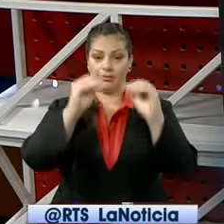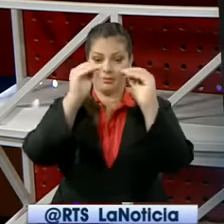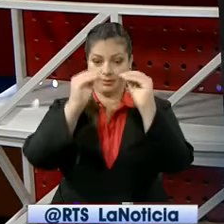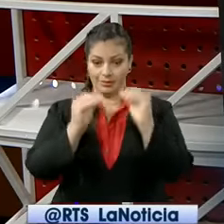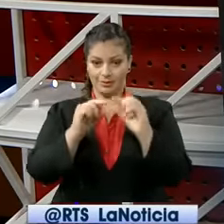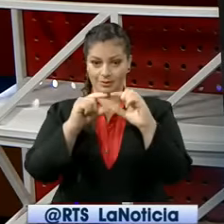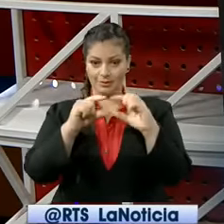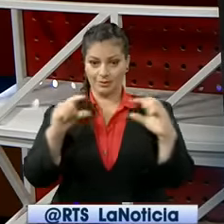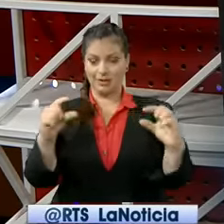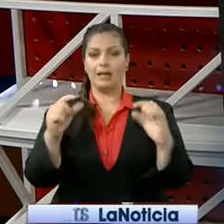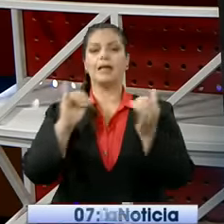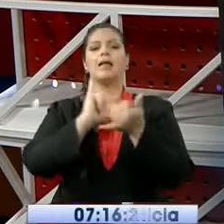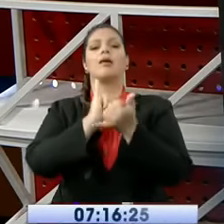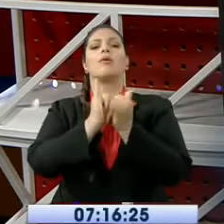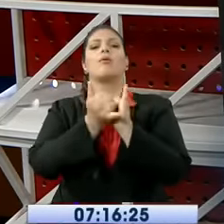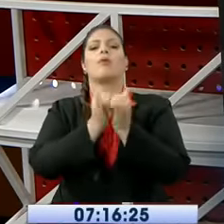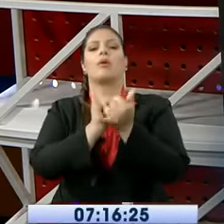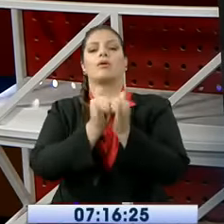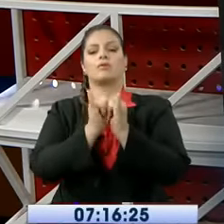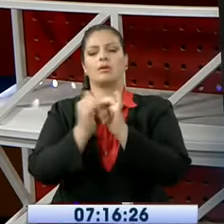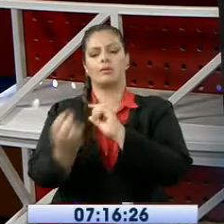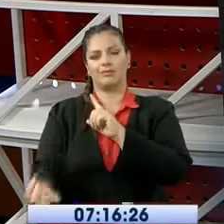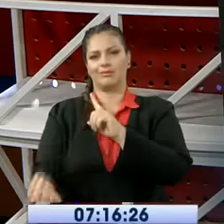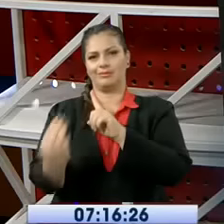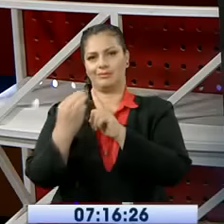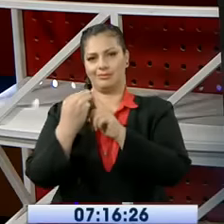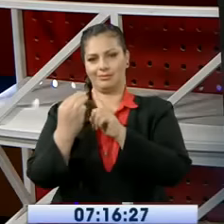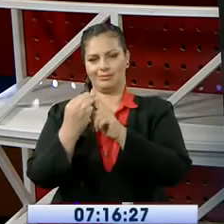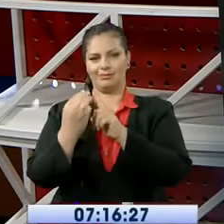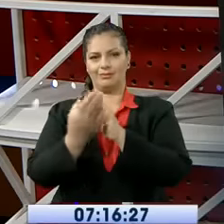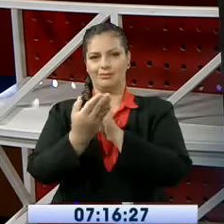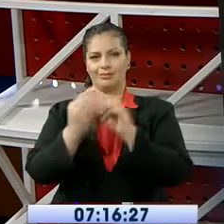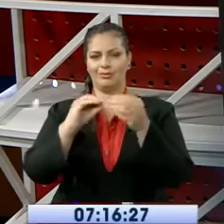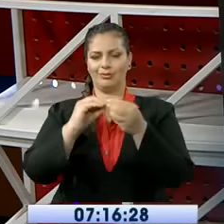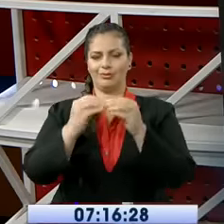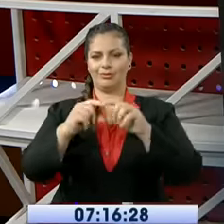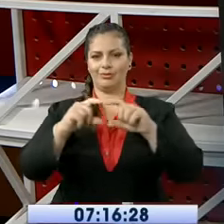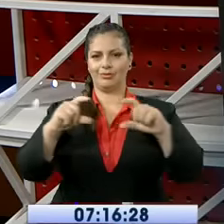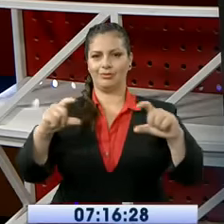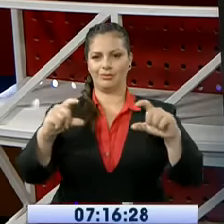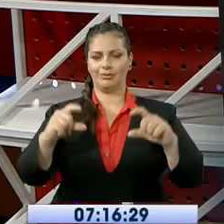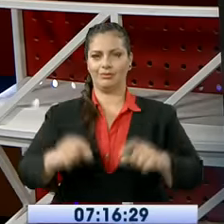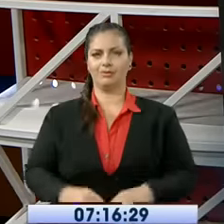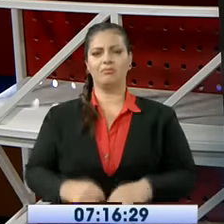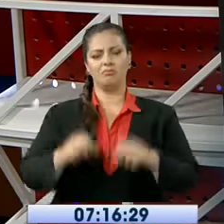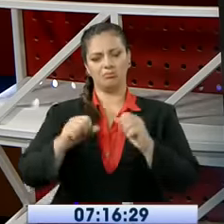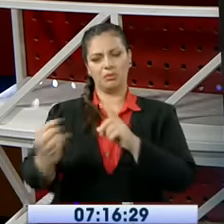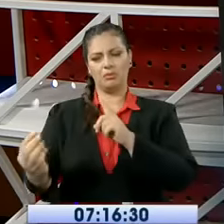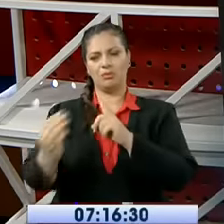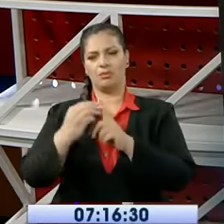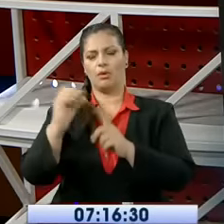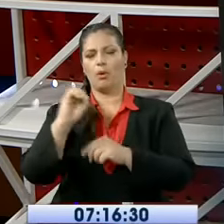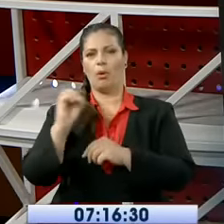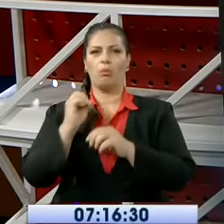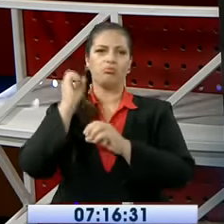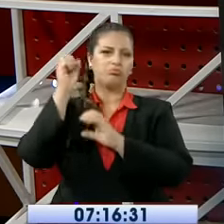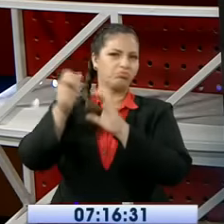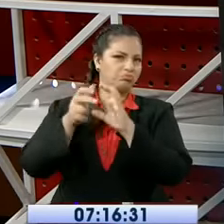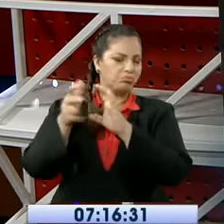puede escribirnos a los dos celulares que les doy a continuación, enviarnos sus mensajes de WhatsApp, fotografías o videos.